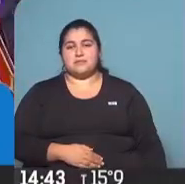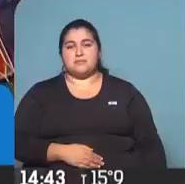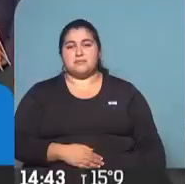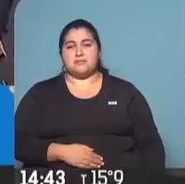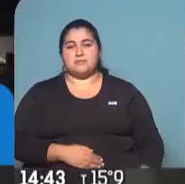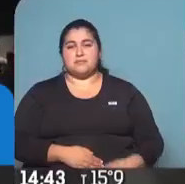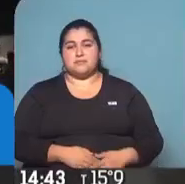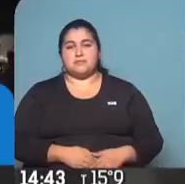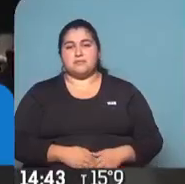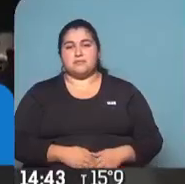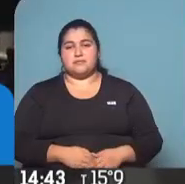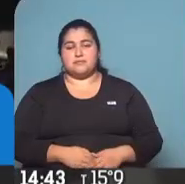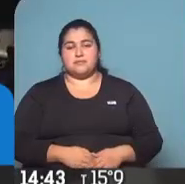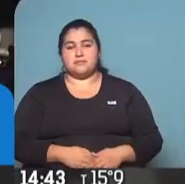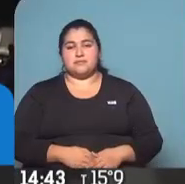de la riva la página